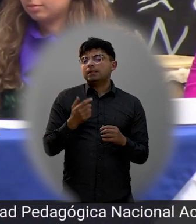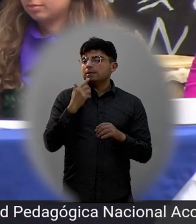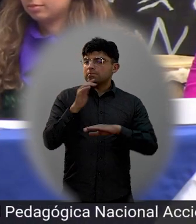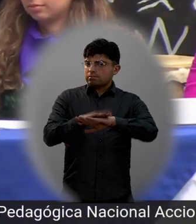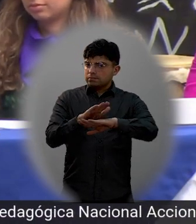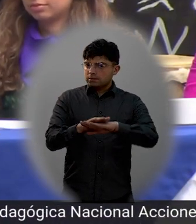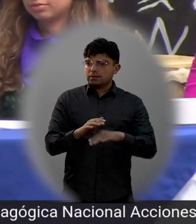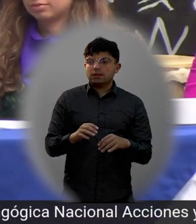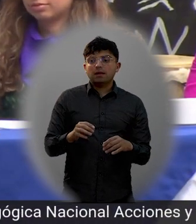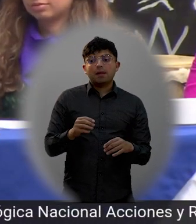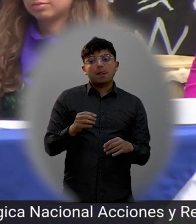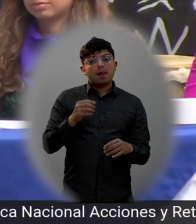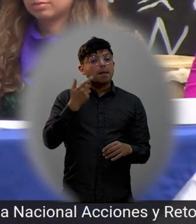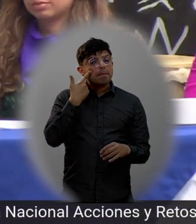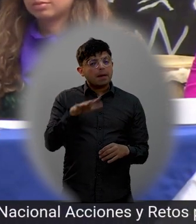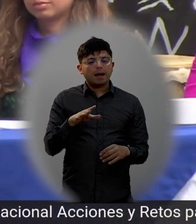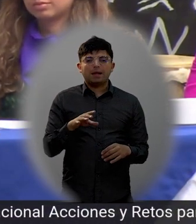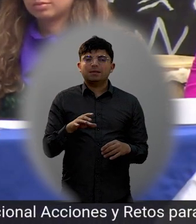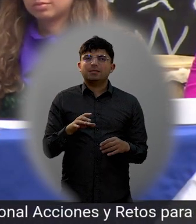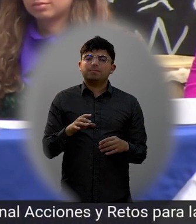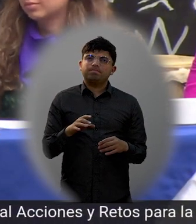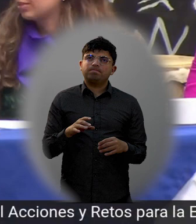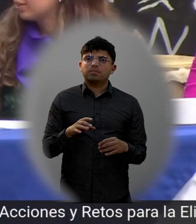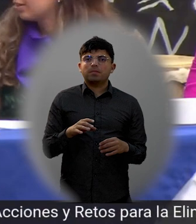y empiezan a verse como algunas